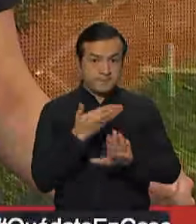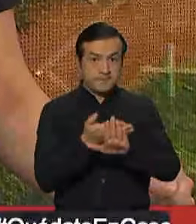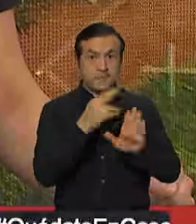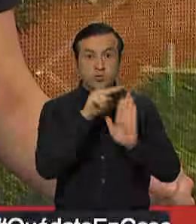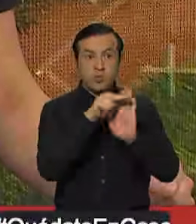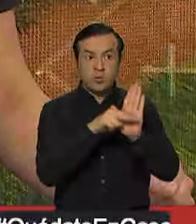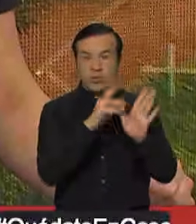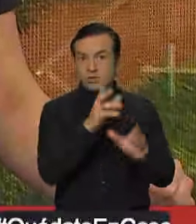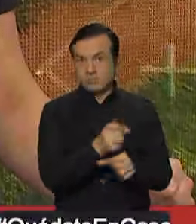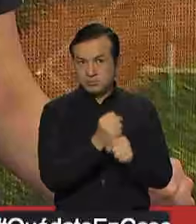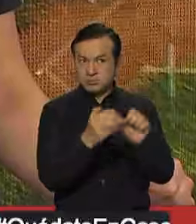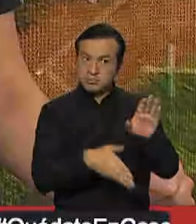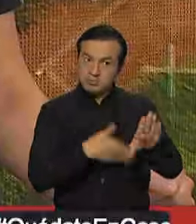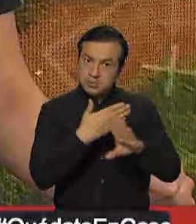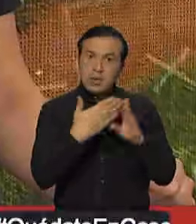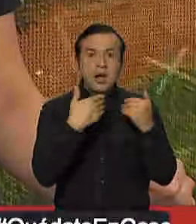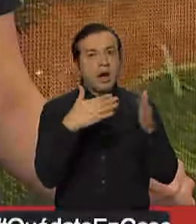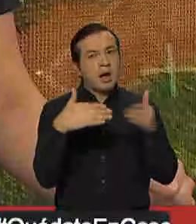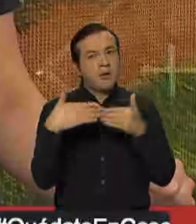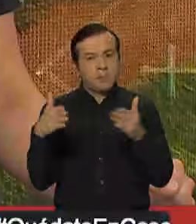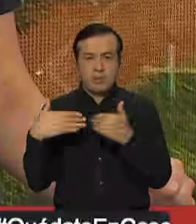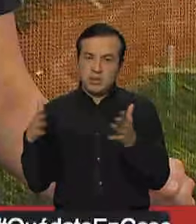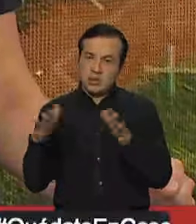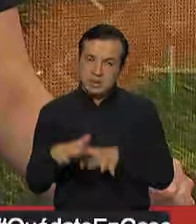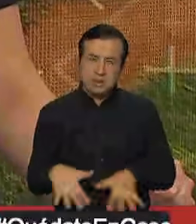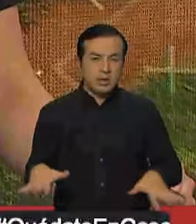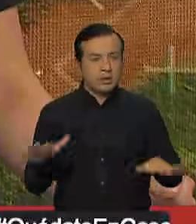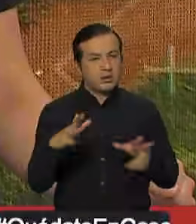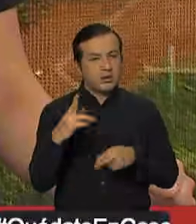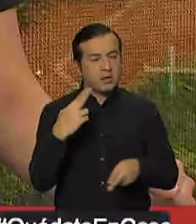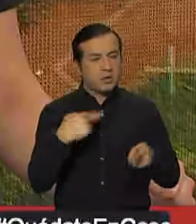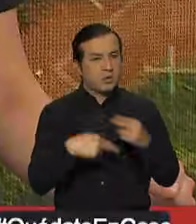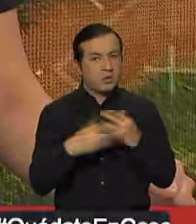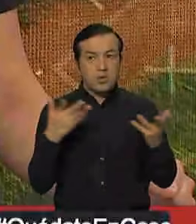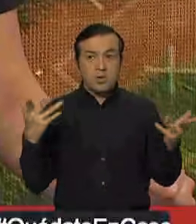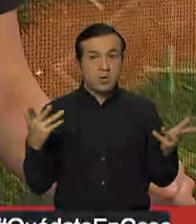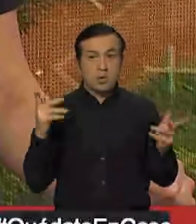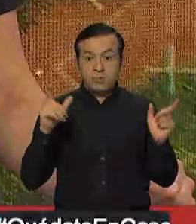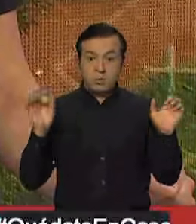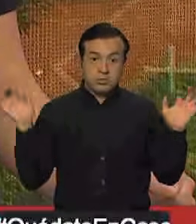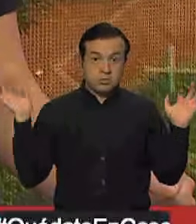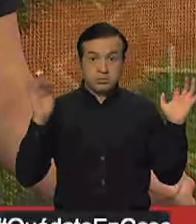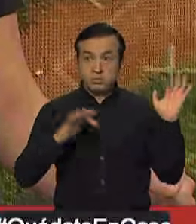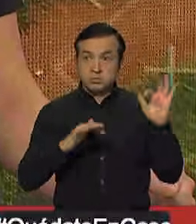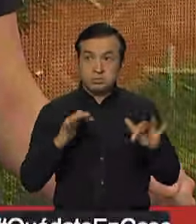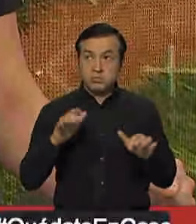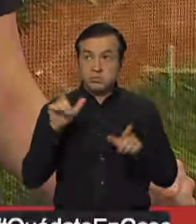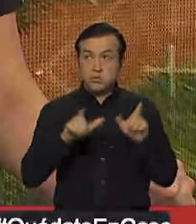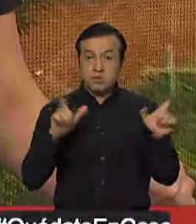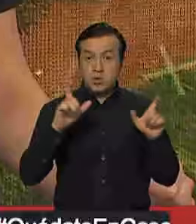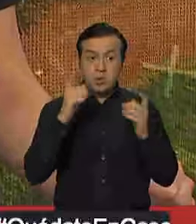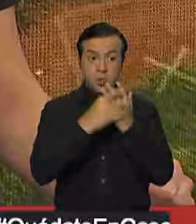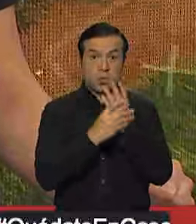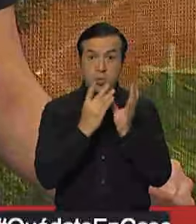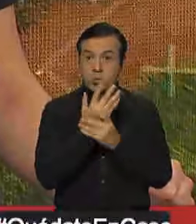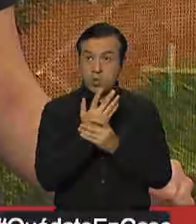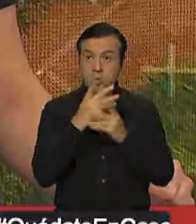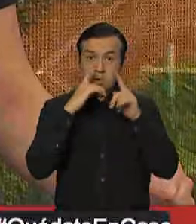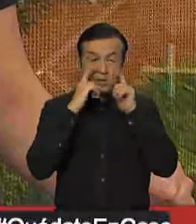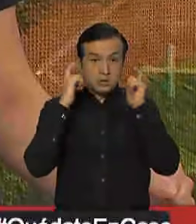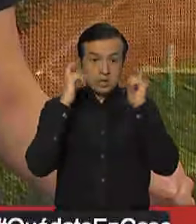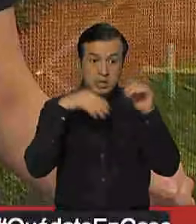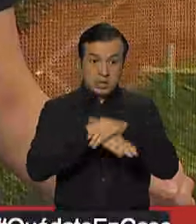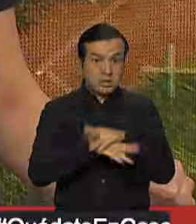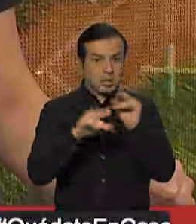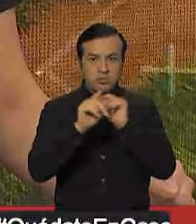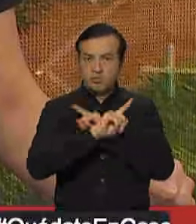de bioseguridad para la reapertura de los locales comerciales. No se permitirá el ingreso de personas que no utilicen guantes, mascarillas o